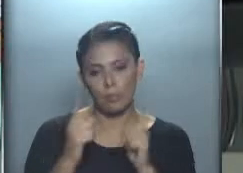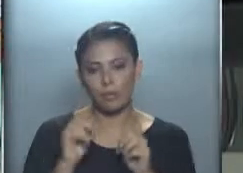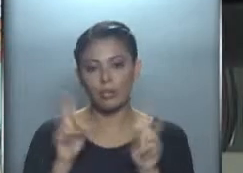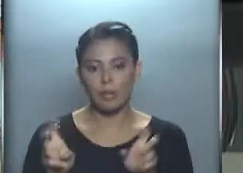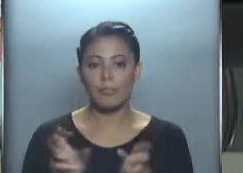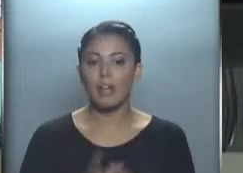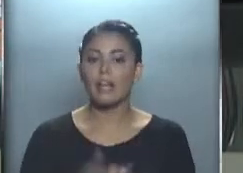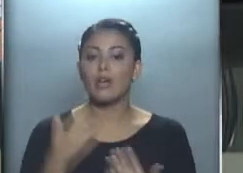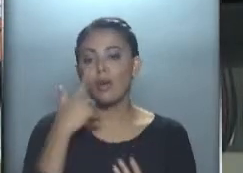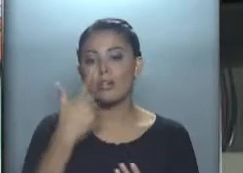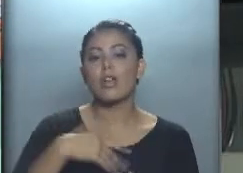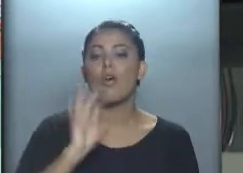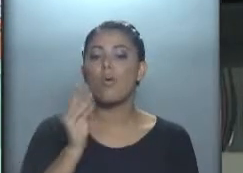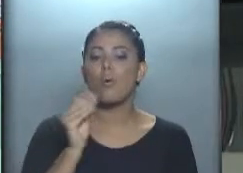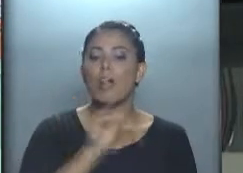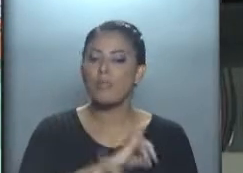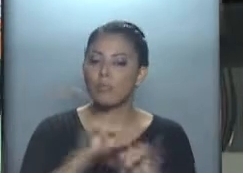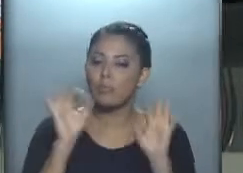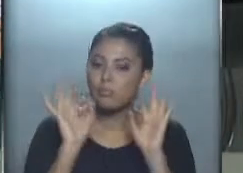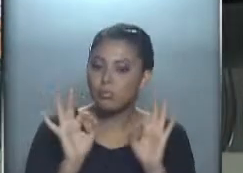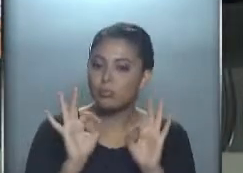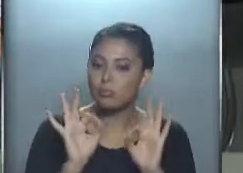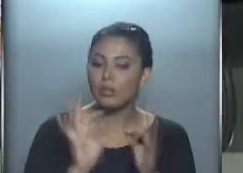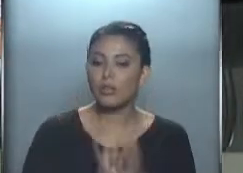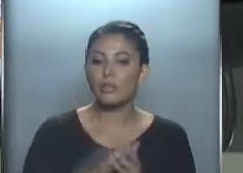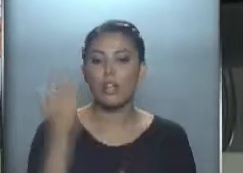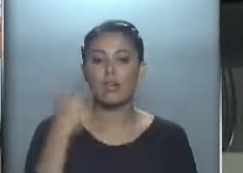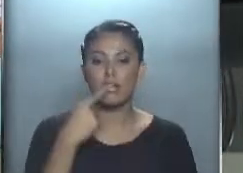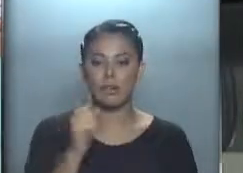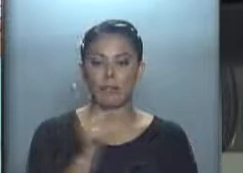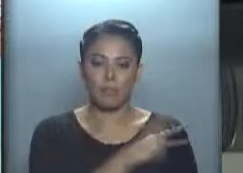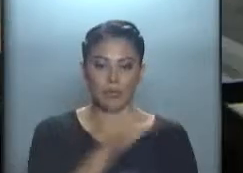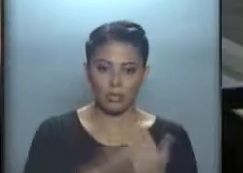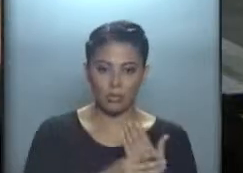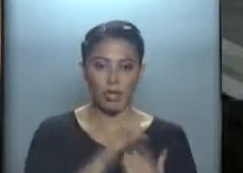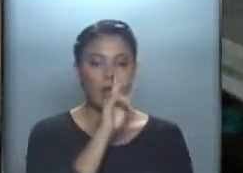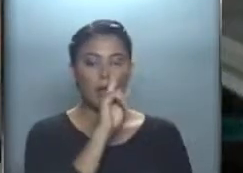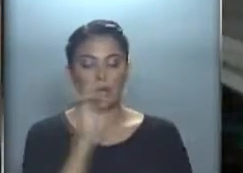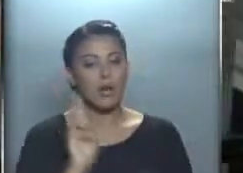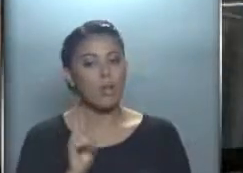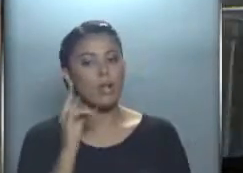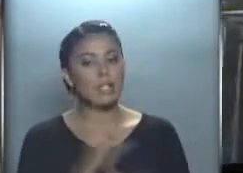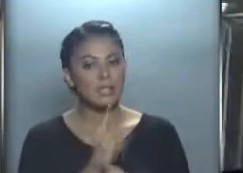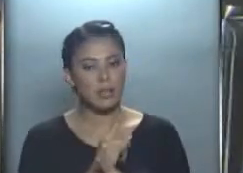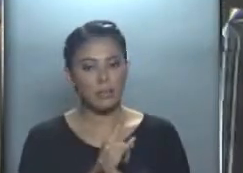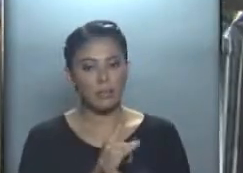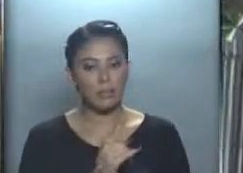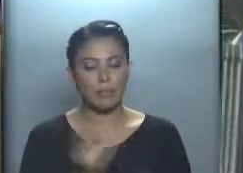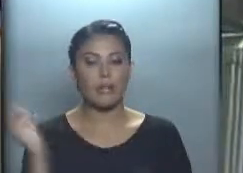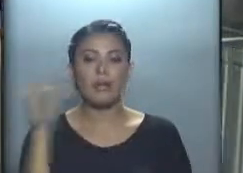para conocer cuáles han sido los detalles y el análisis respecto a lo anunciado por el propio raúl siempre vuelve